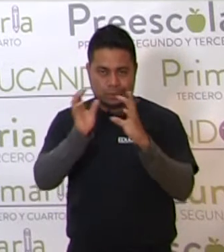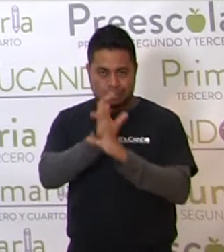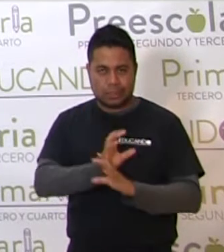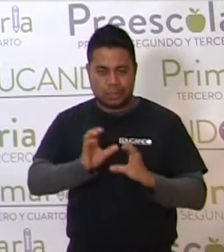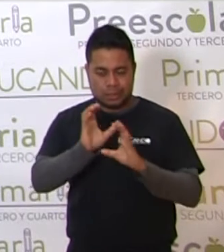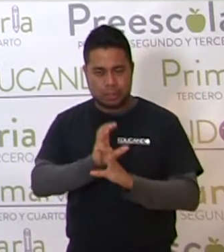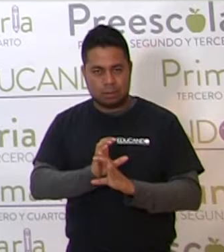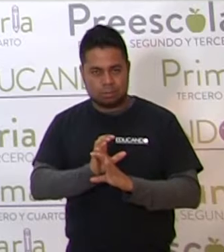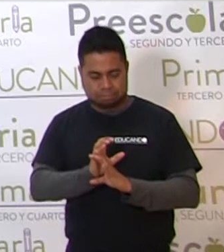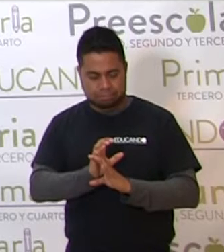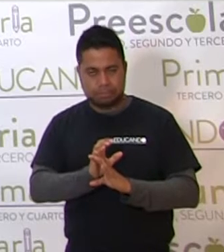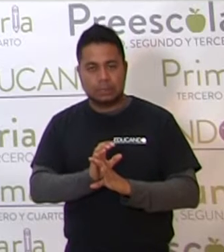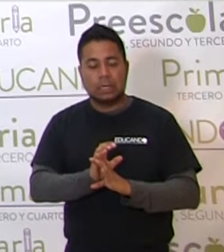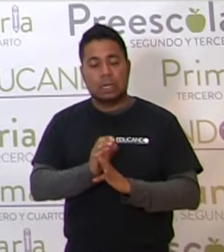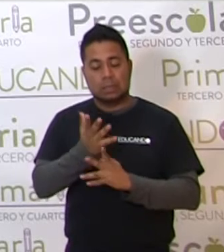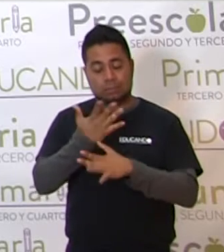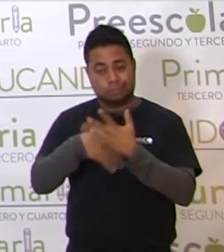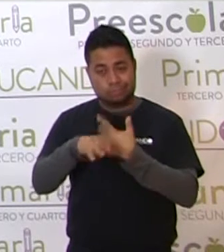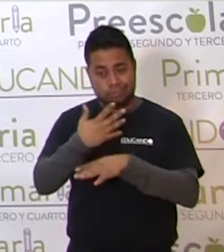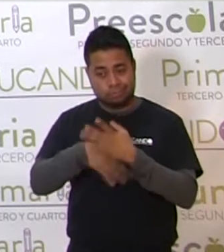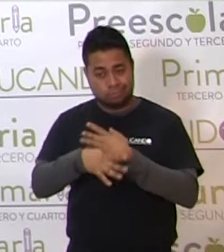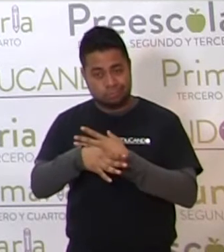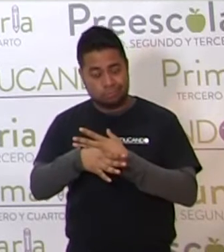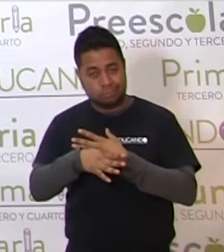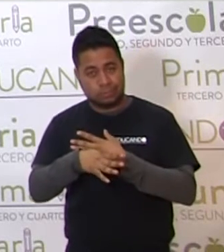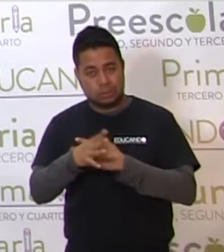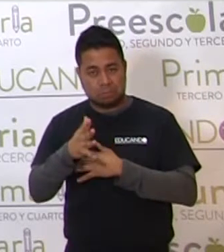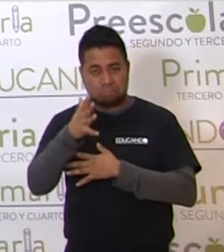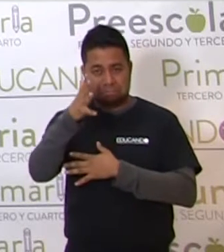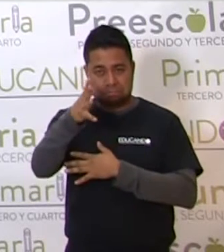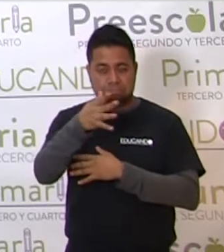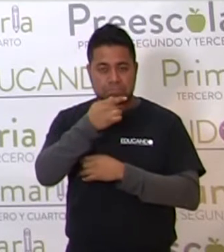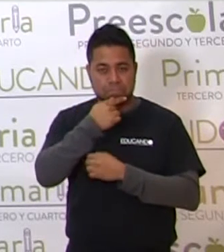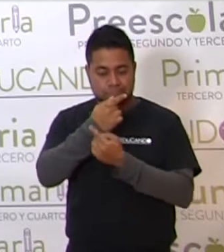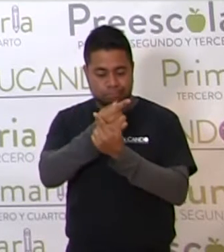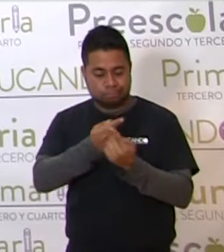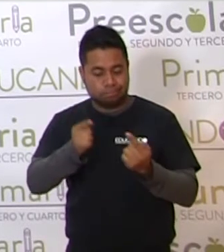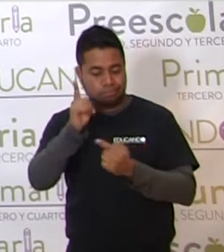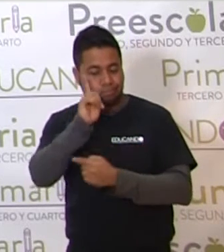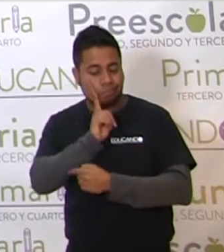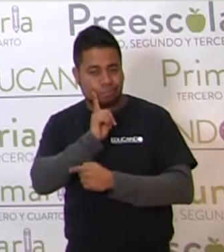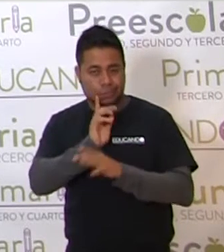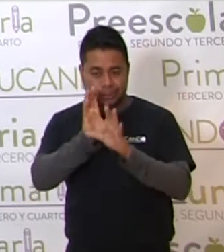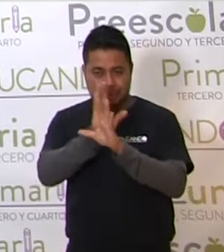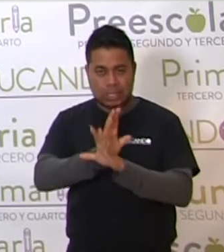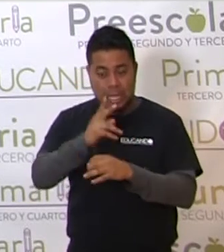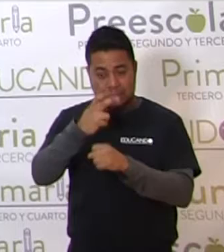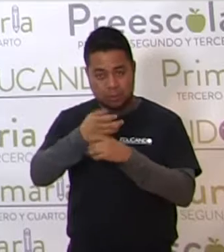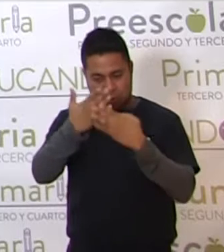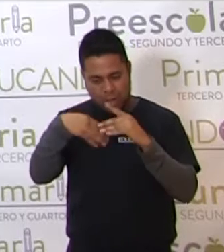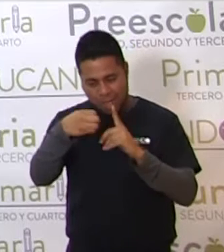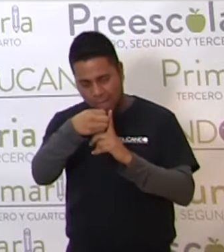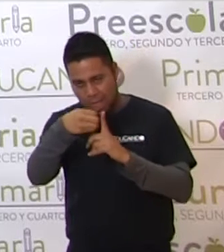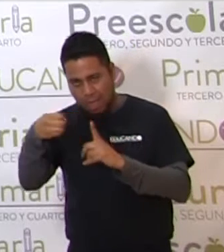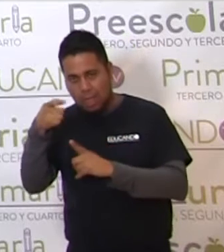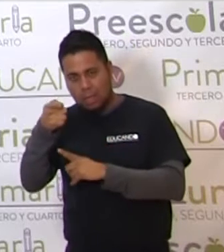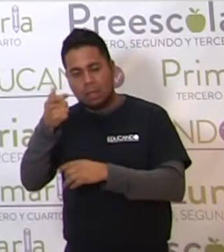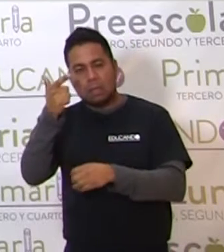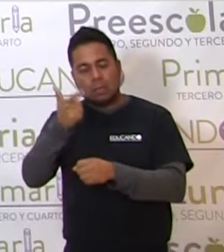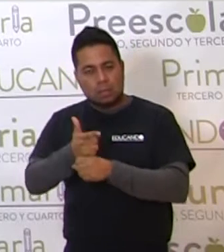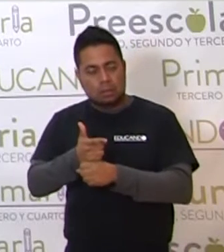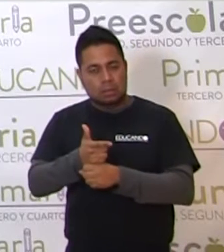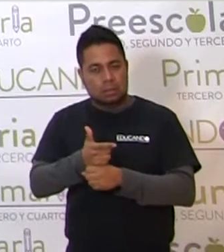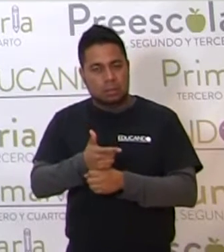cantarán bien en mi segundo verso que tenemos acá te estás dando